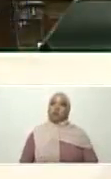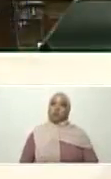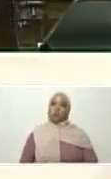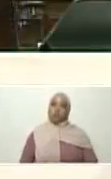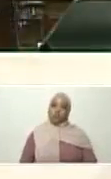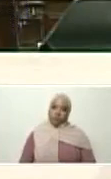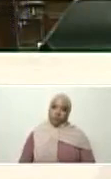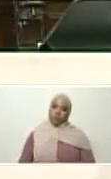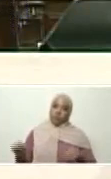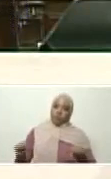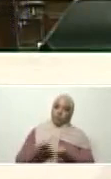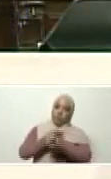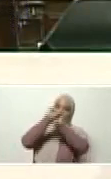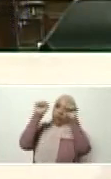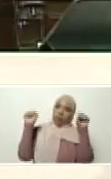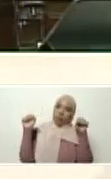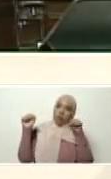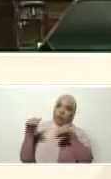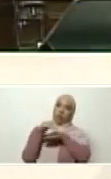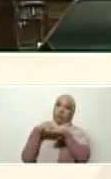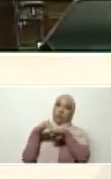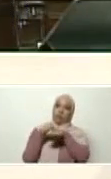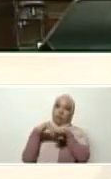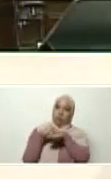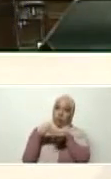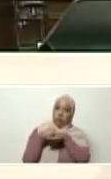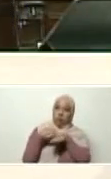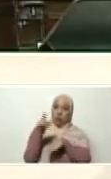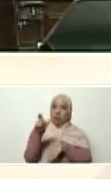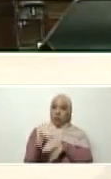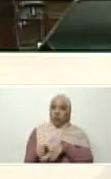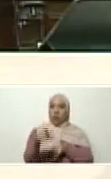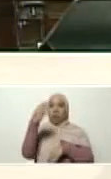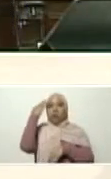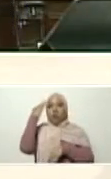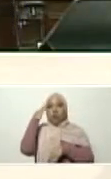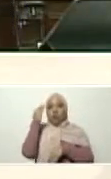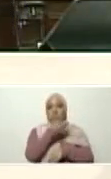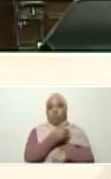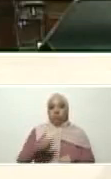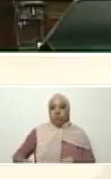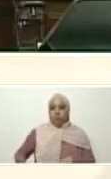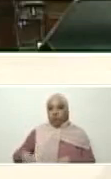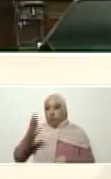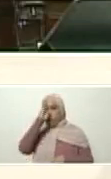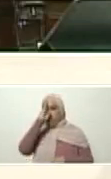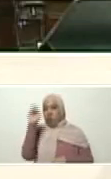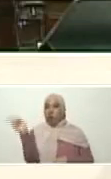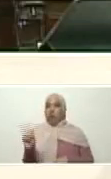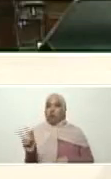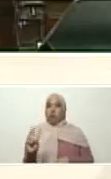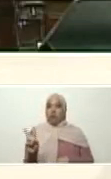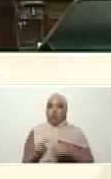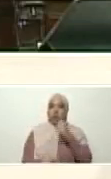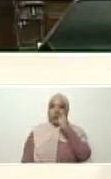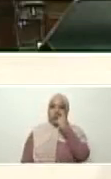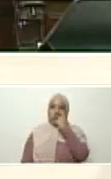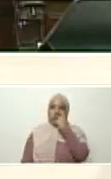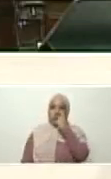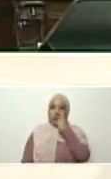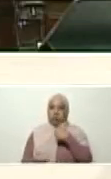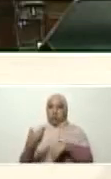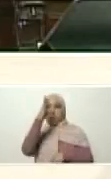En la mañana, el ministro Jorge Márquez. Usted me cita a los presidentes del Banco de Venezuela, del